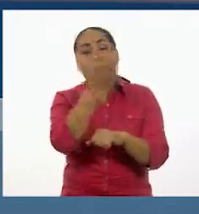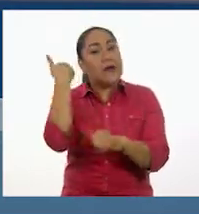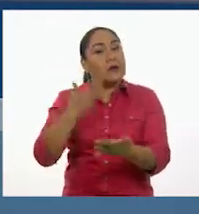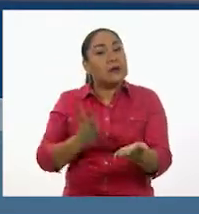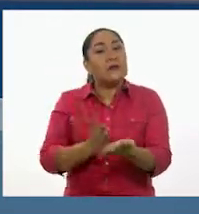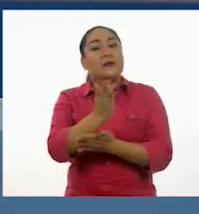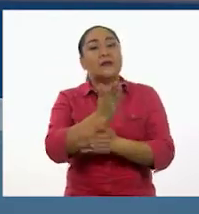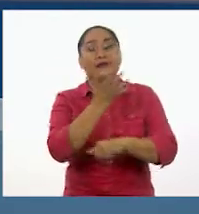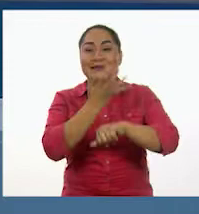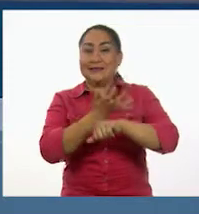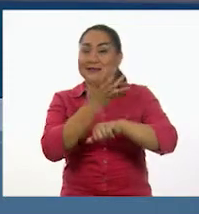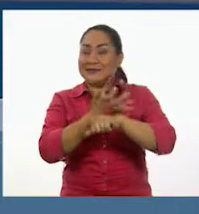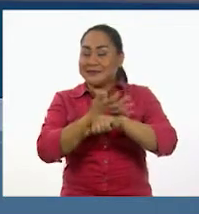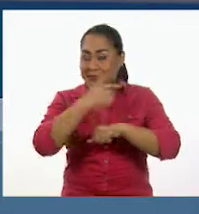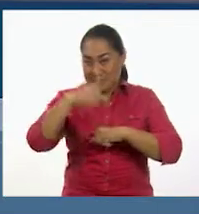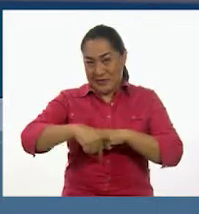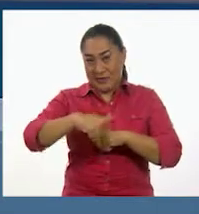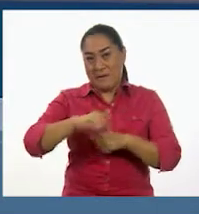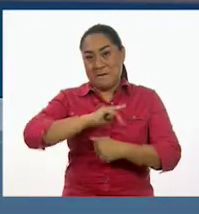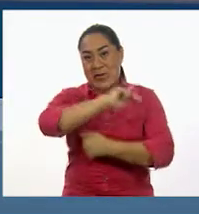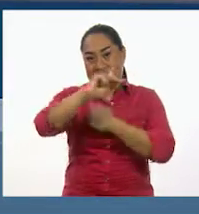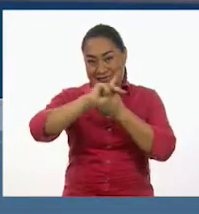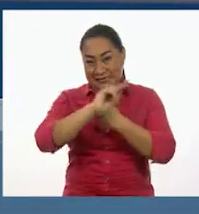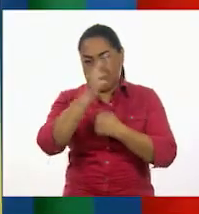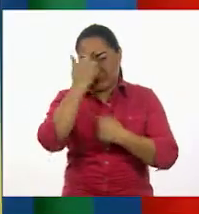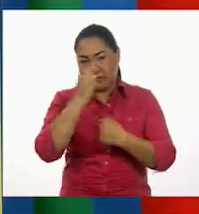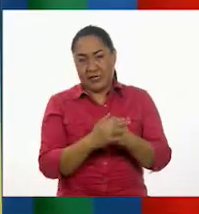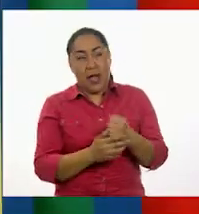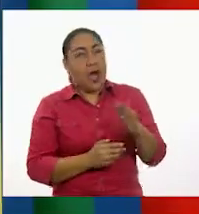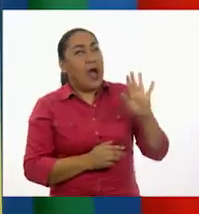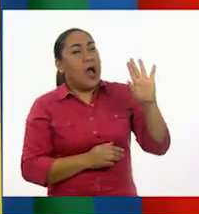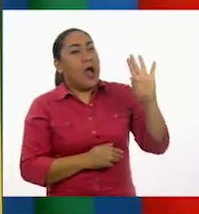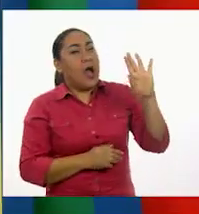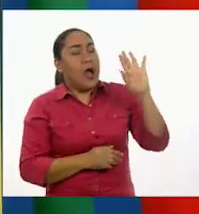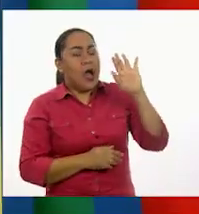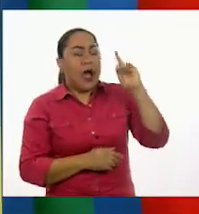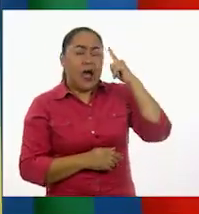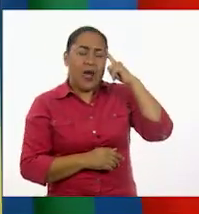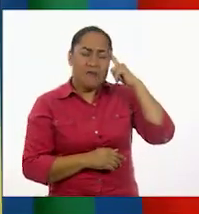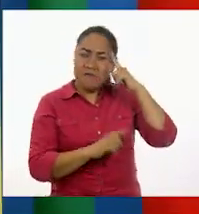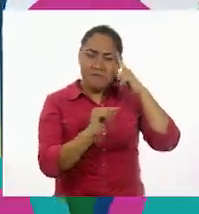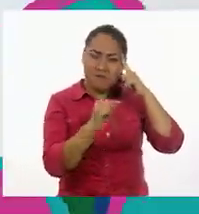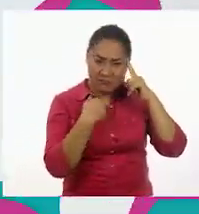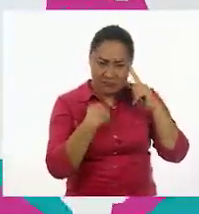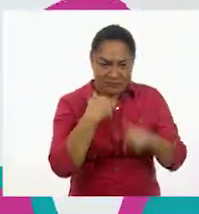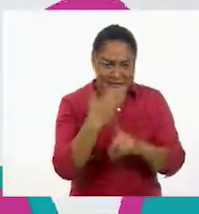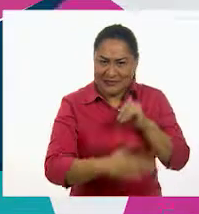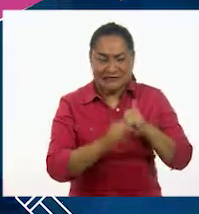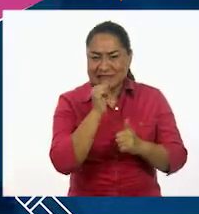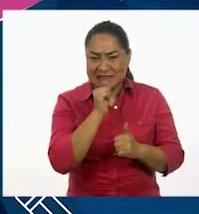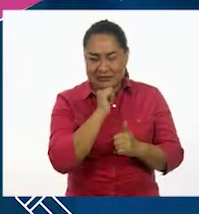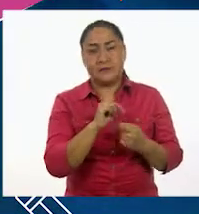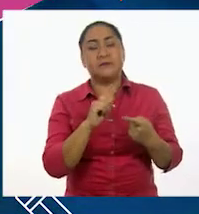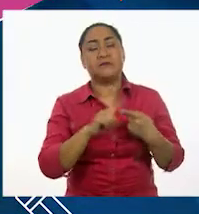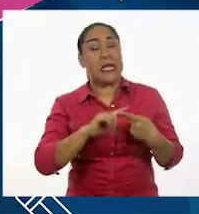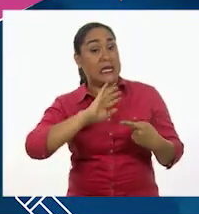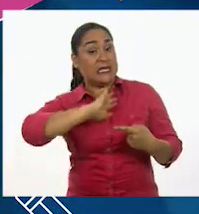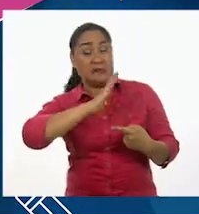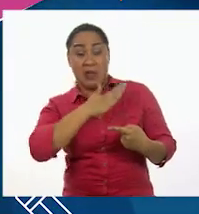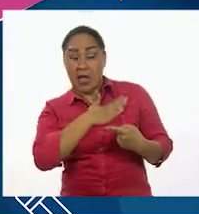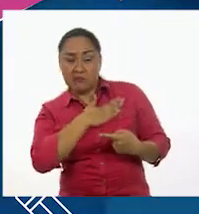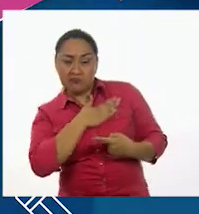intervención norteamericana a nuestro país. Espérenme, pero todavía no termino. España no